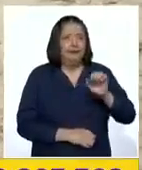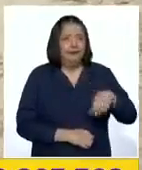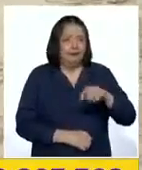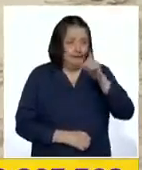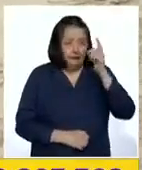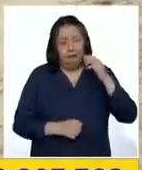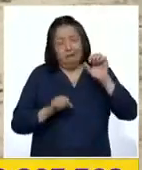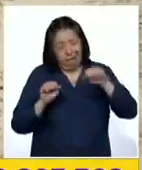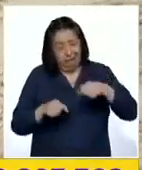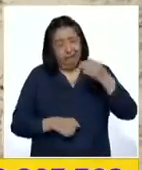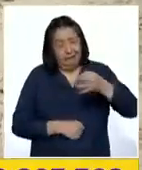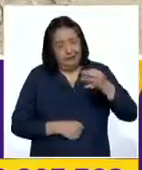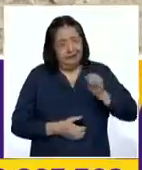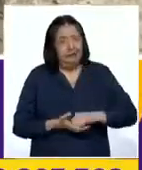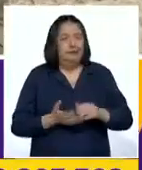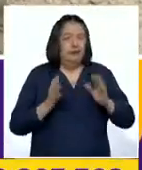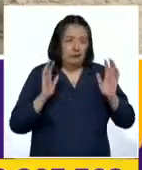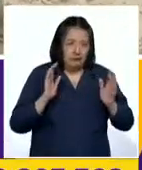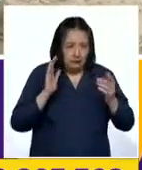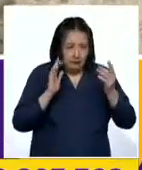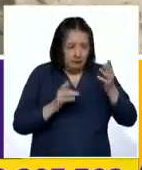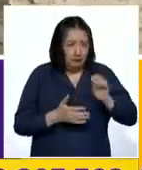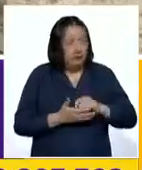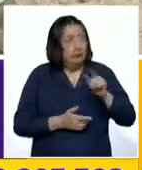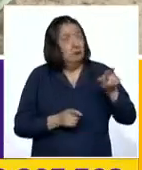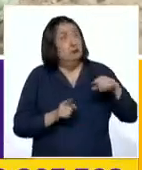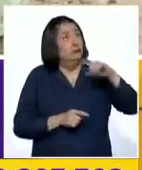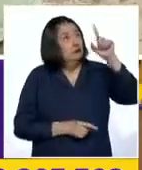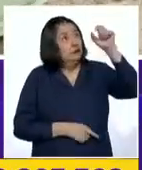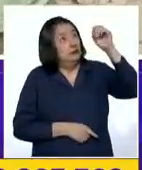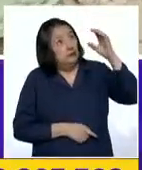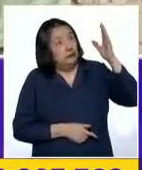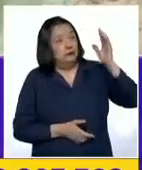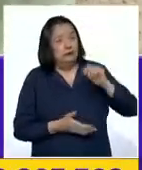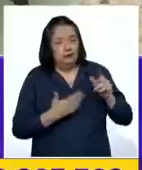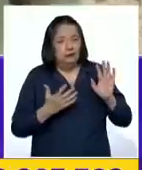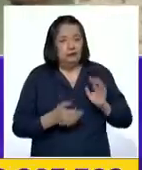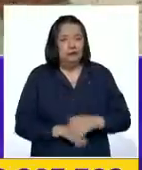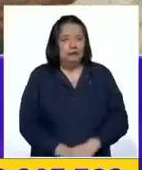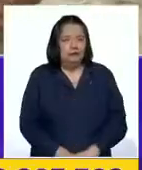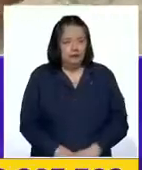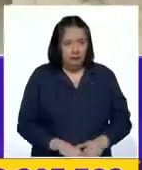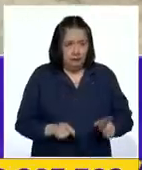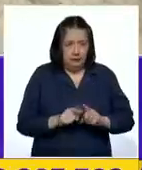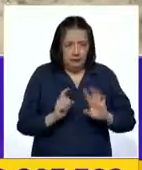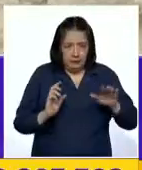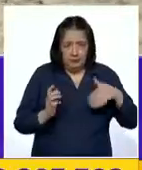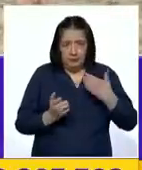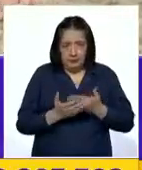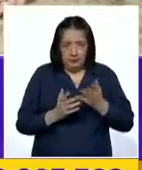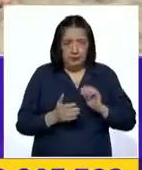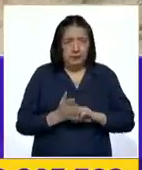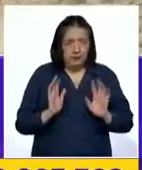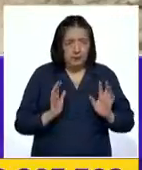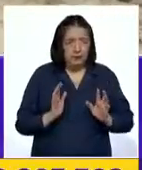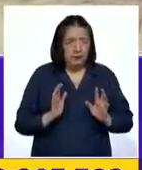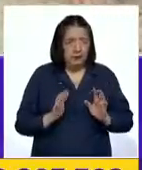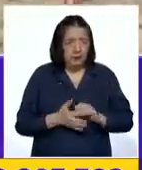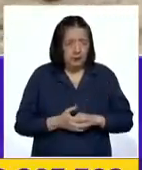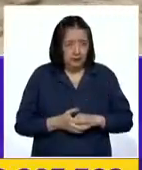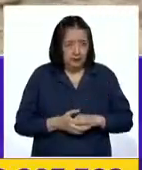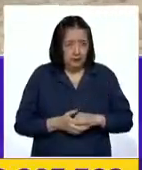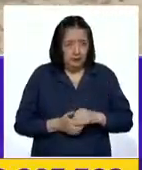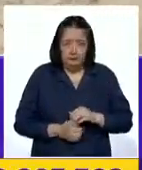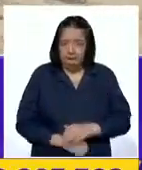obviamente, pues un halo de esperanza, así como este sol que empieza a salir, así también me ha llegado un poco la confianza, lo que siento en la